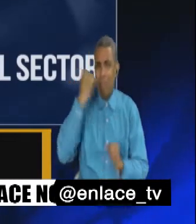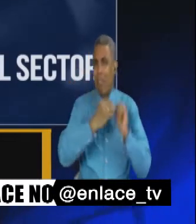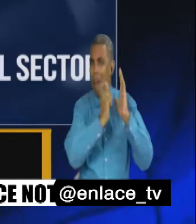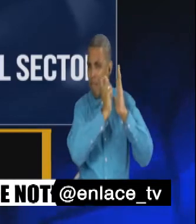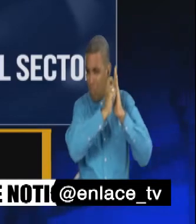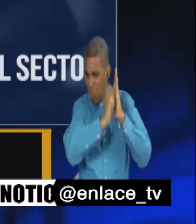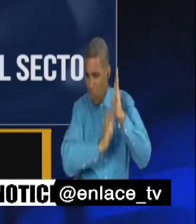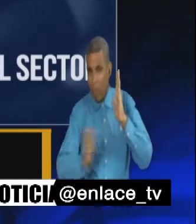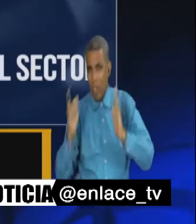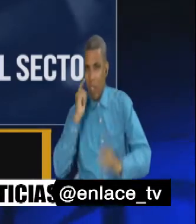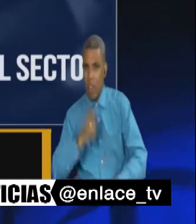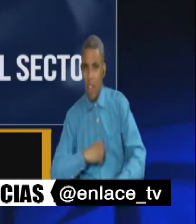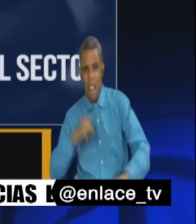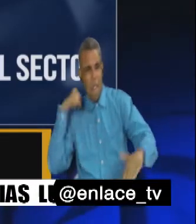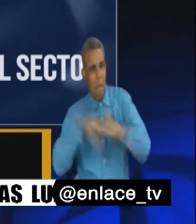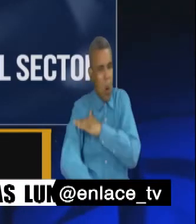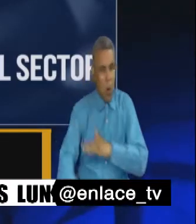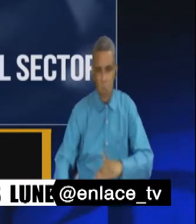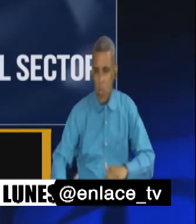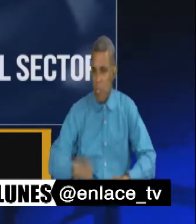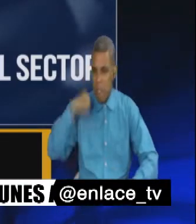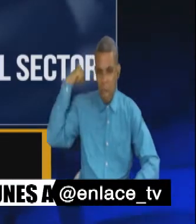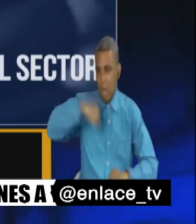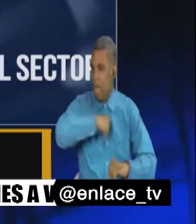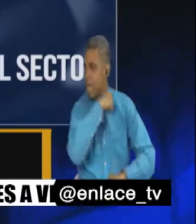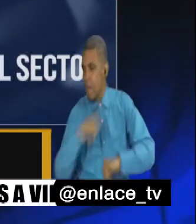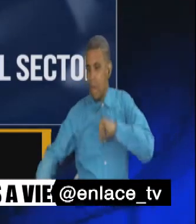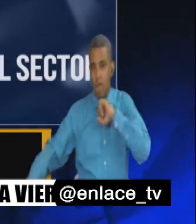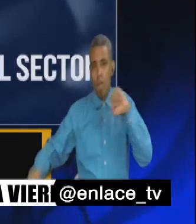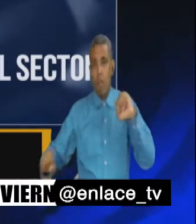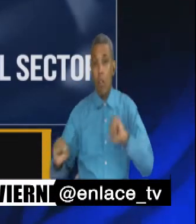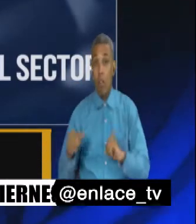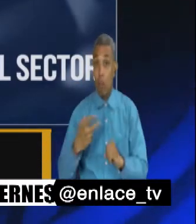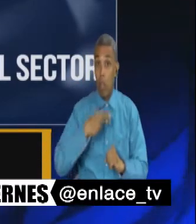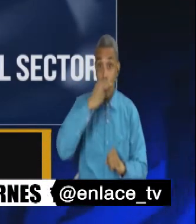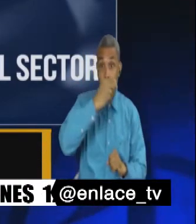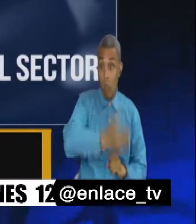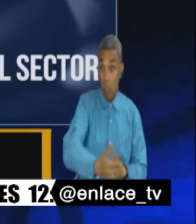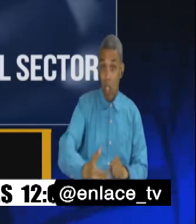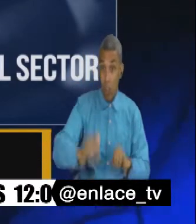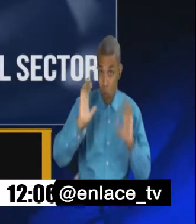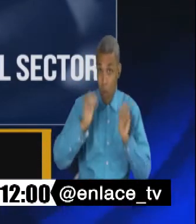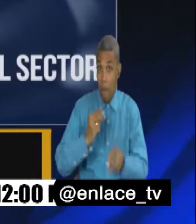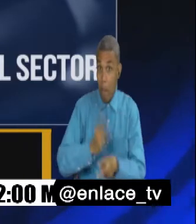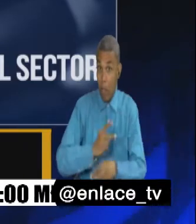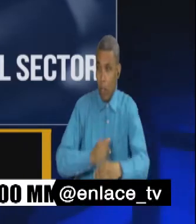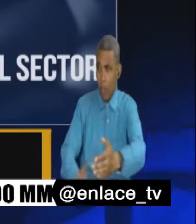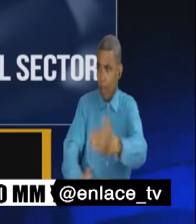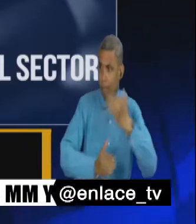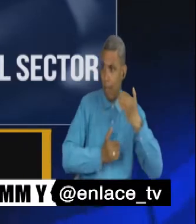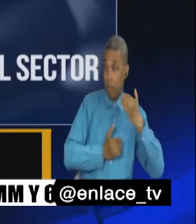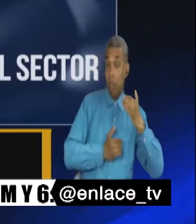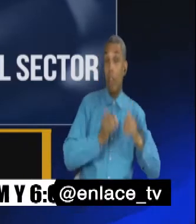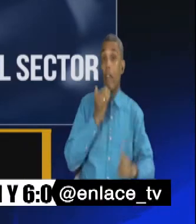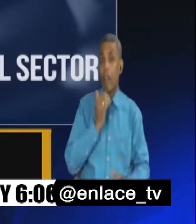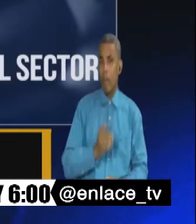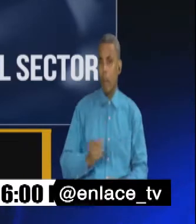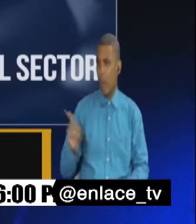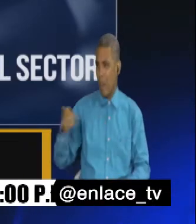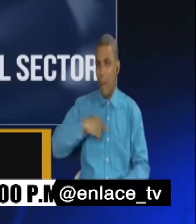la sociedad, más para los niños, porque hacía como él, cogió ese perrito y lo